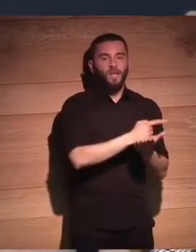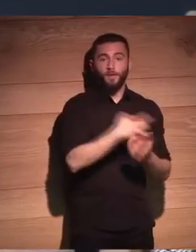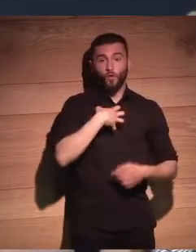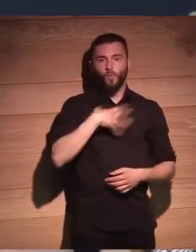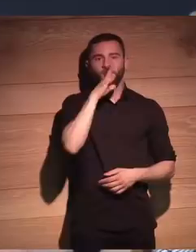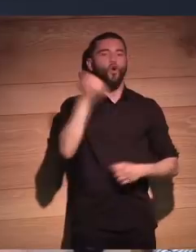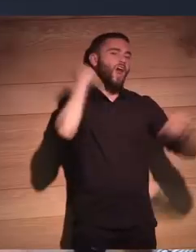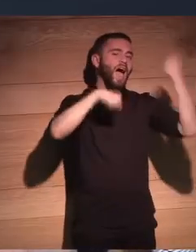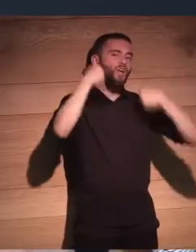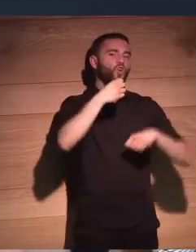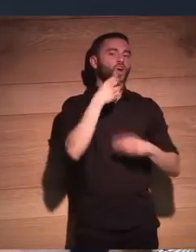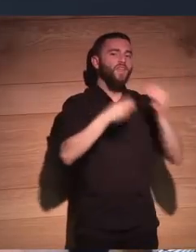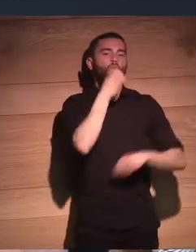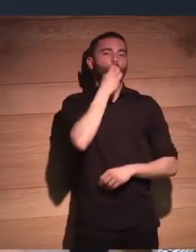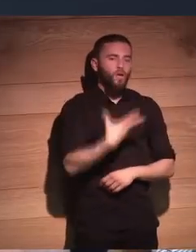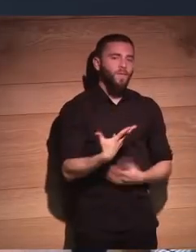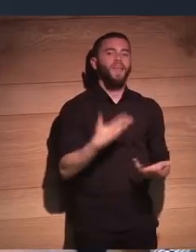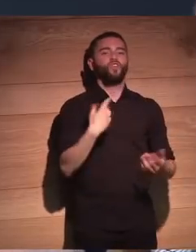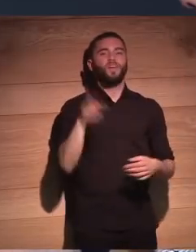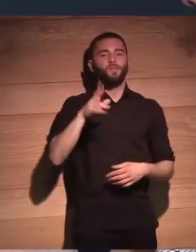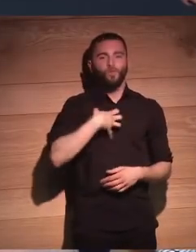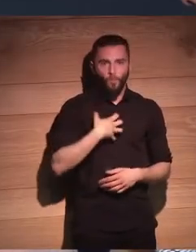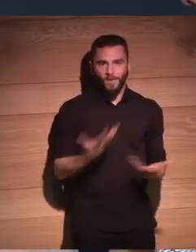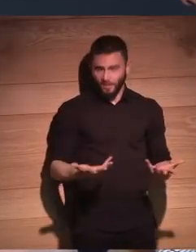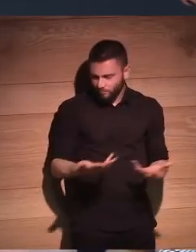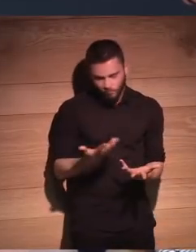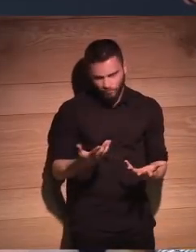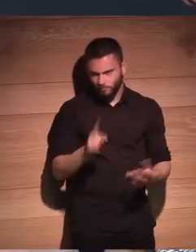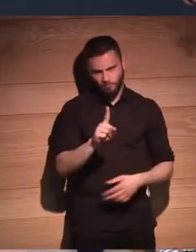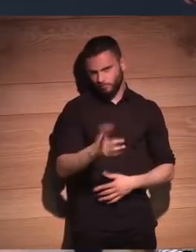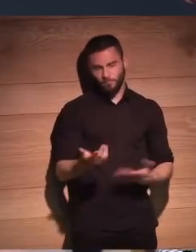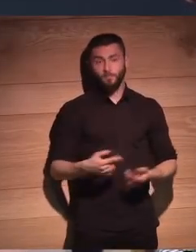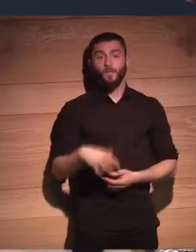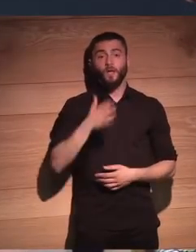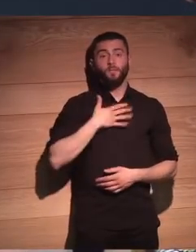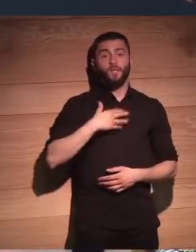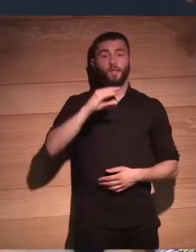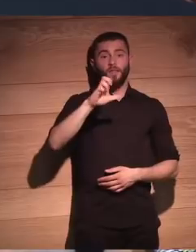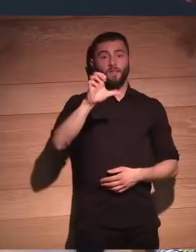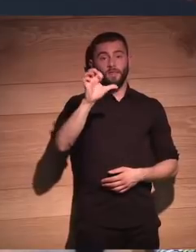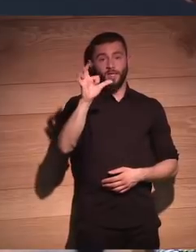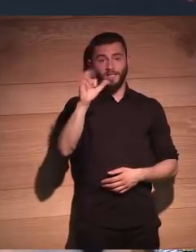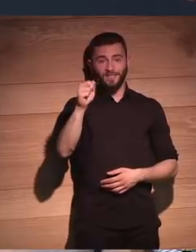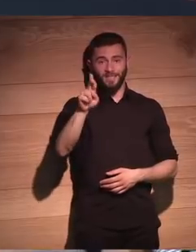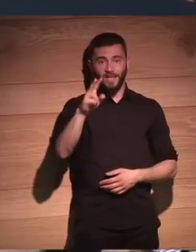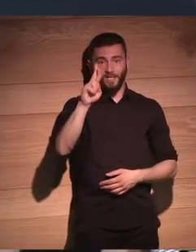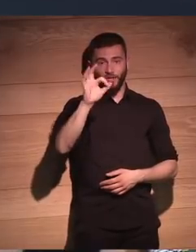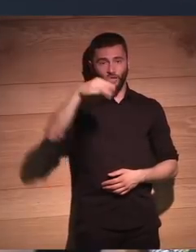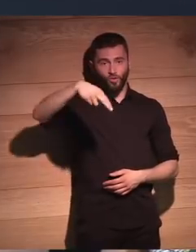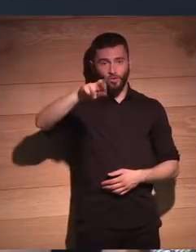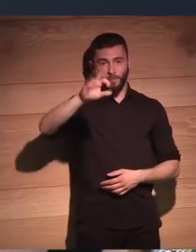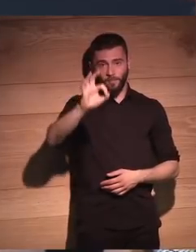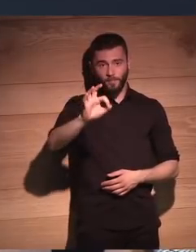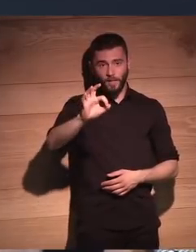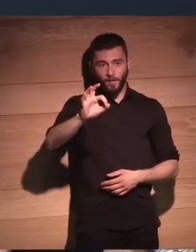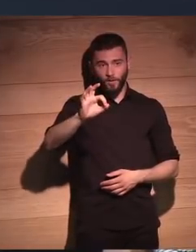decir, eso no es así. Y luego sí que es divertido ver las cosas que no han sido. A mí, por ejemplo, cuando César Romero en la serie clásica de Adam